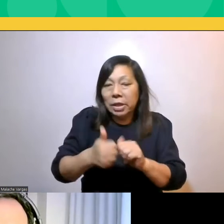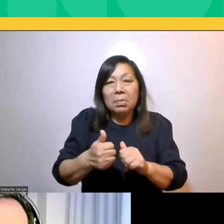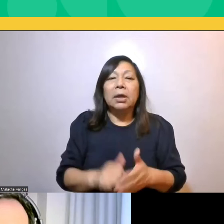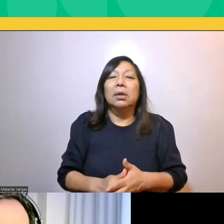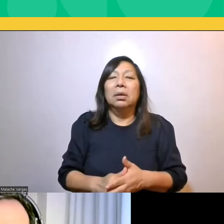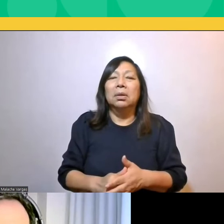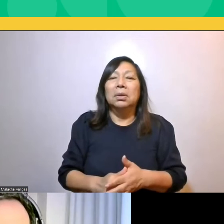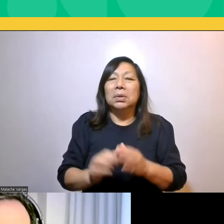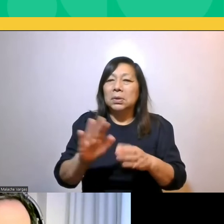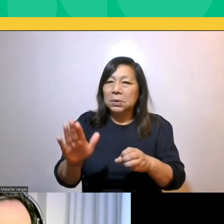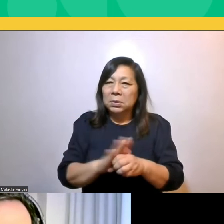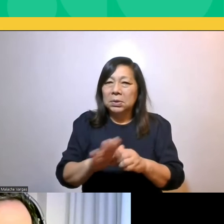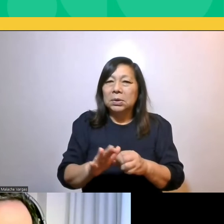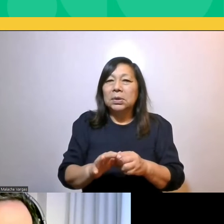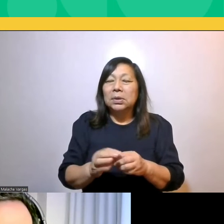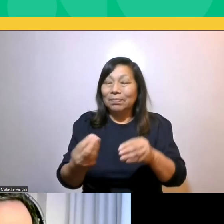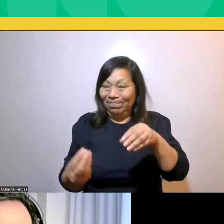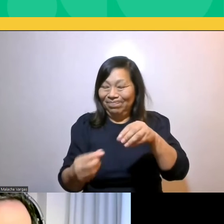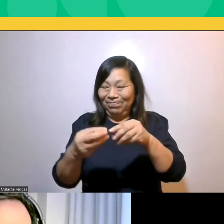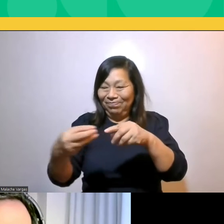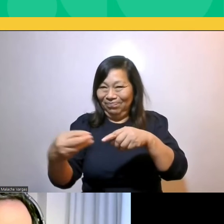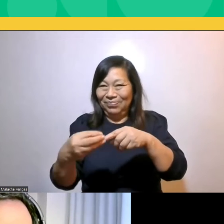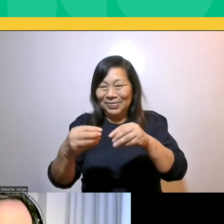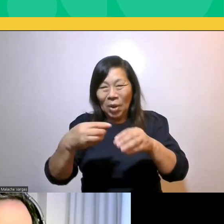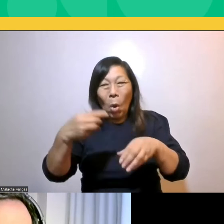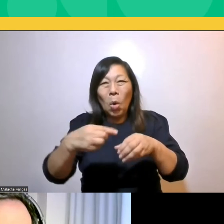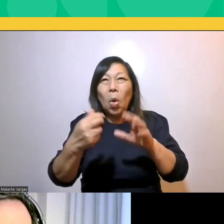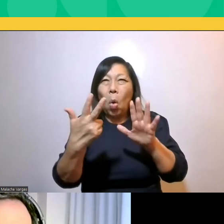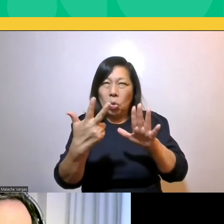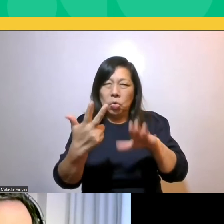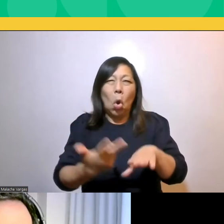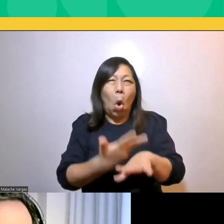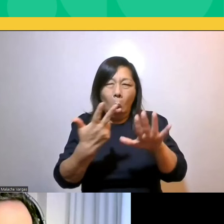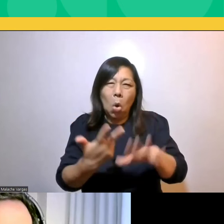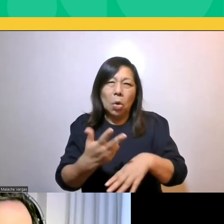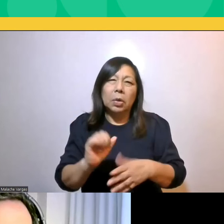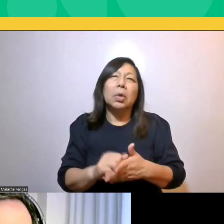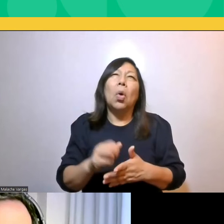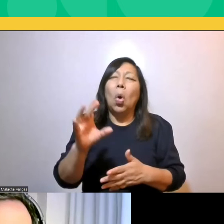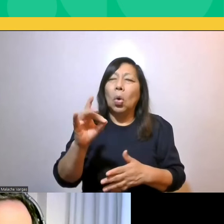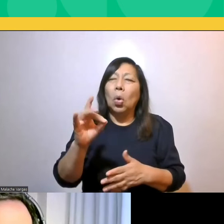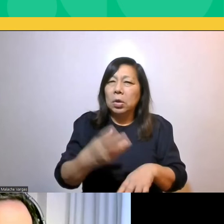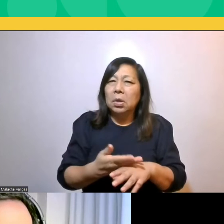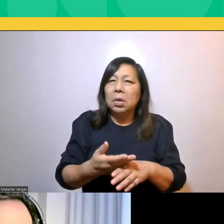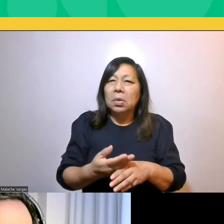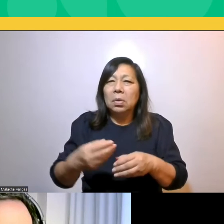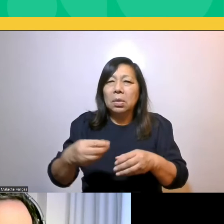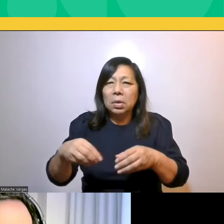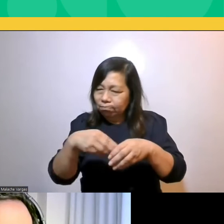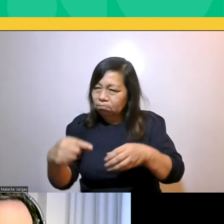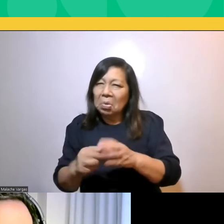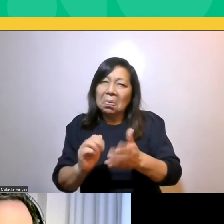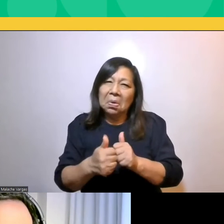que se empape totalmente. Los tampones, máximo cada 8 horas, idealmente cada 4 a 6, y la copa menstrual